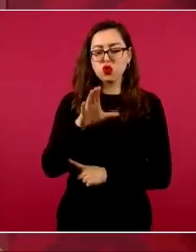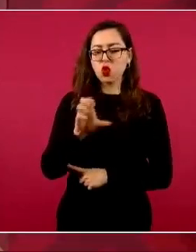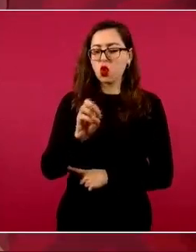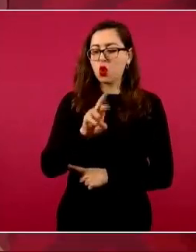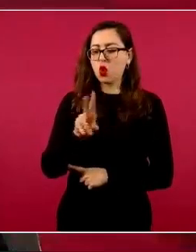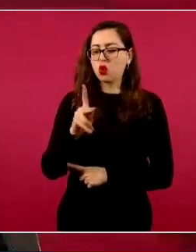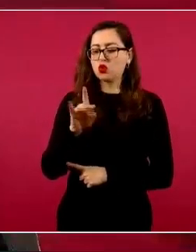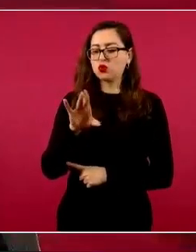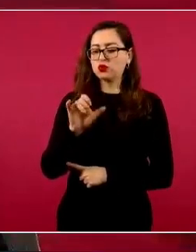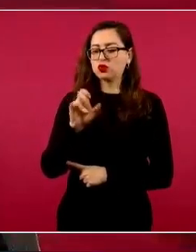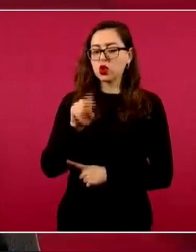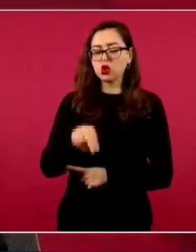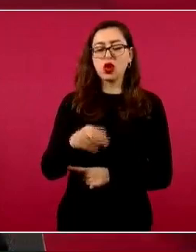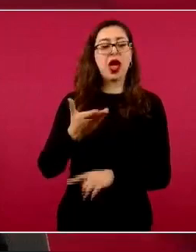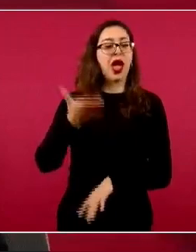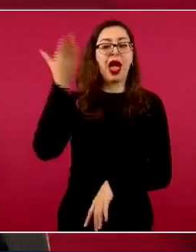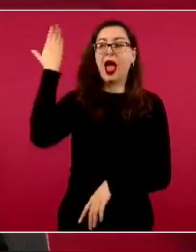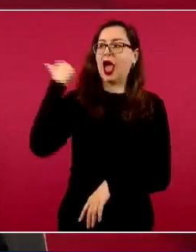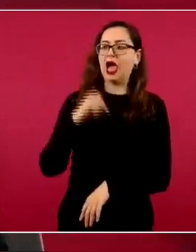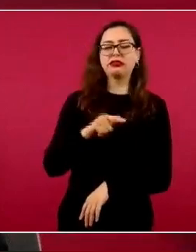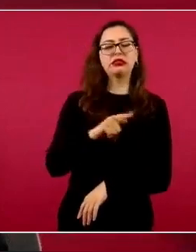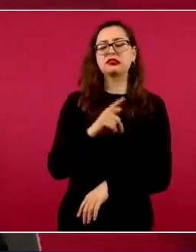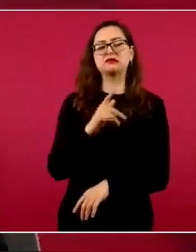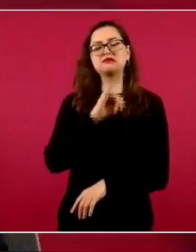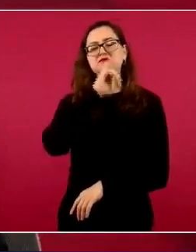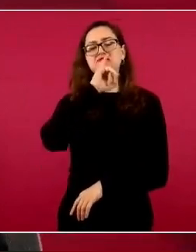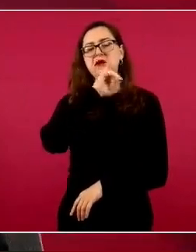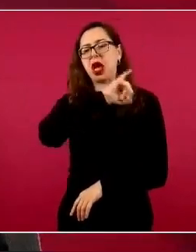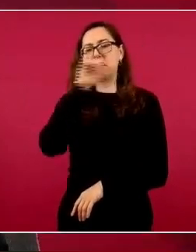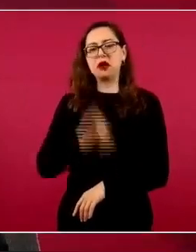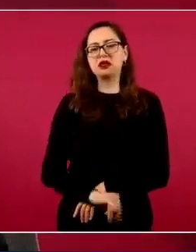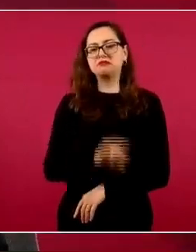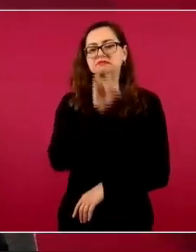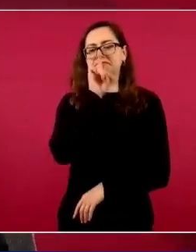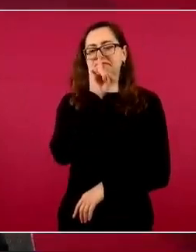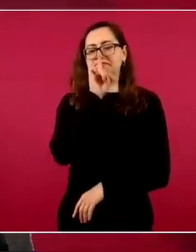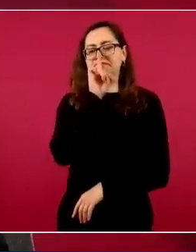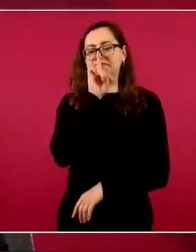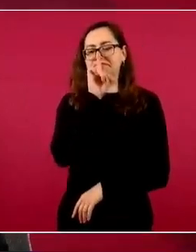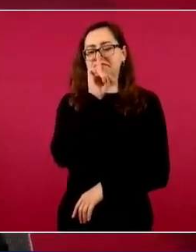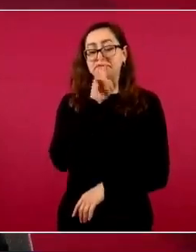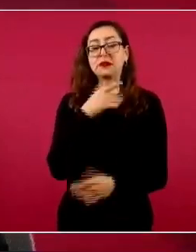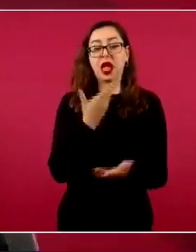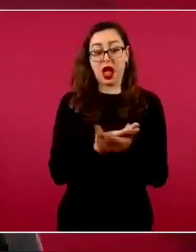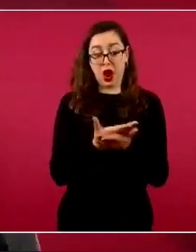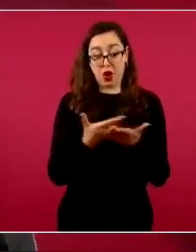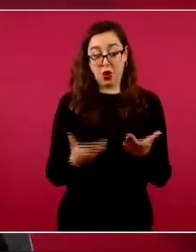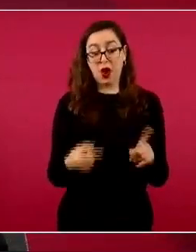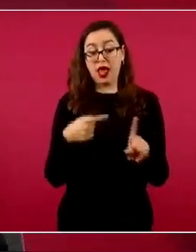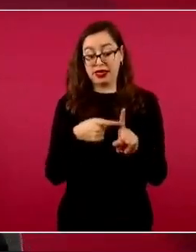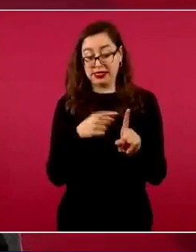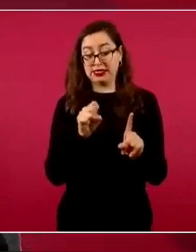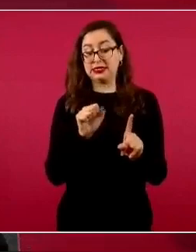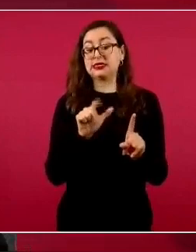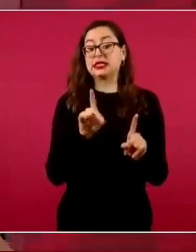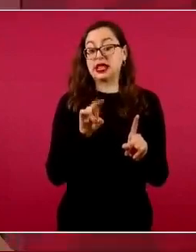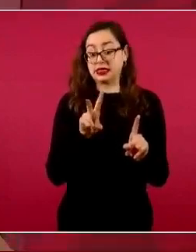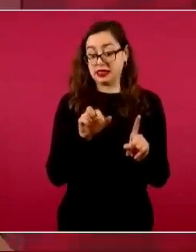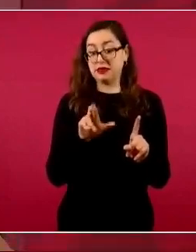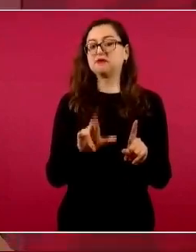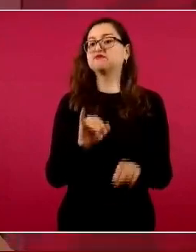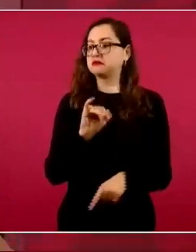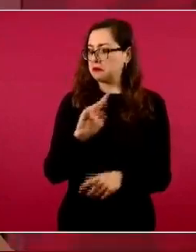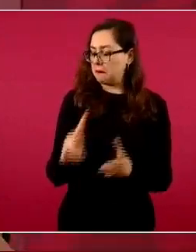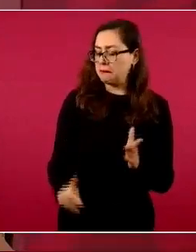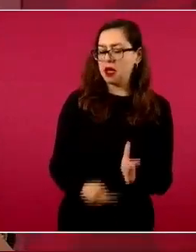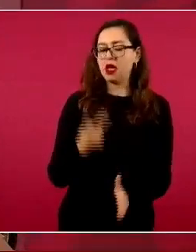informes. Y el maestro Saldívar, sí. Y en el nepotismo, que es otro